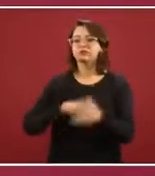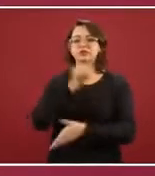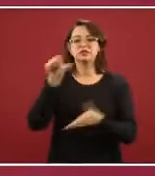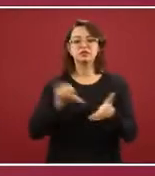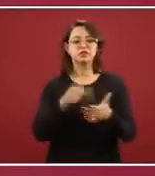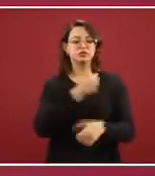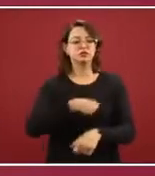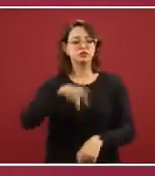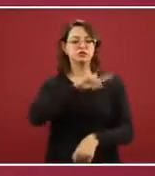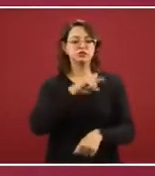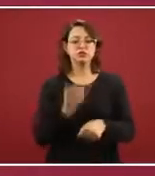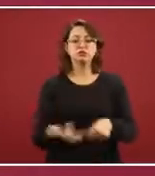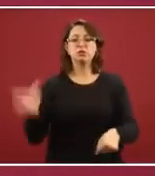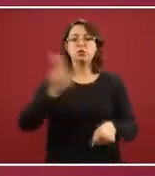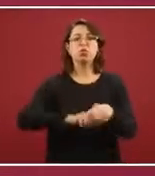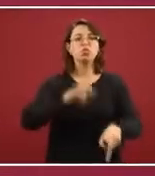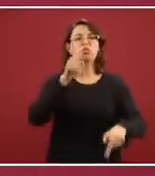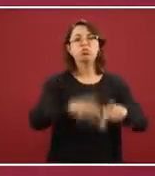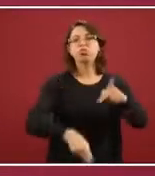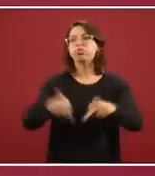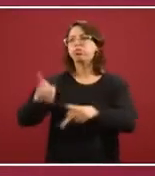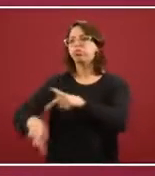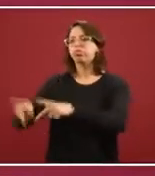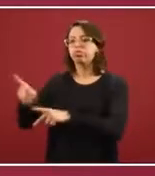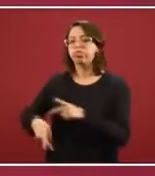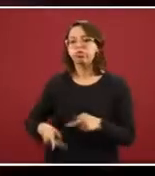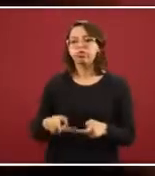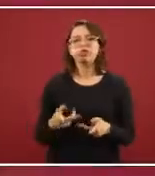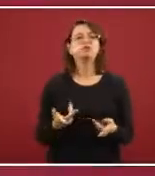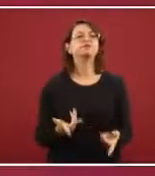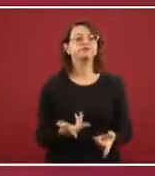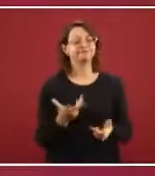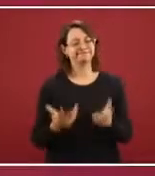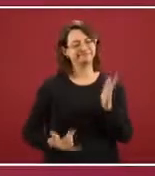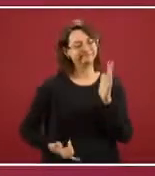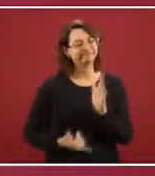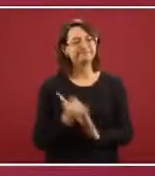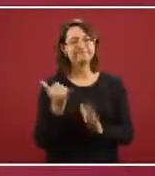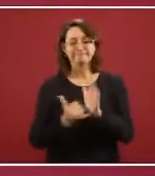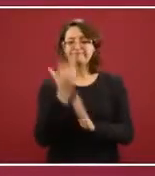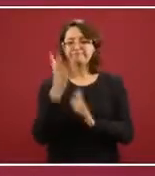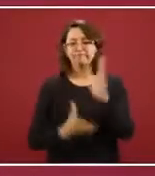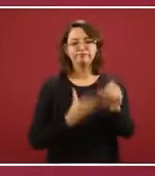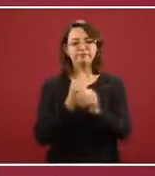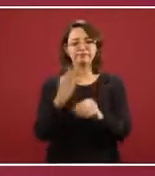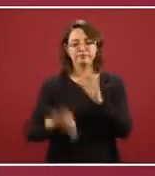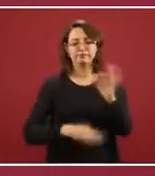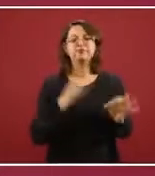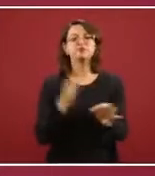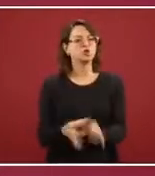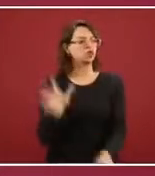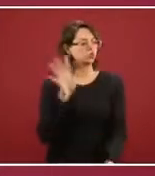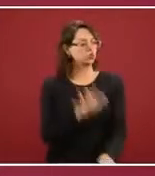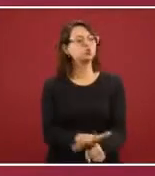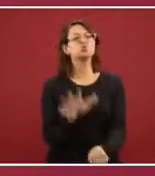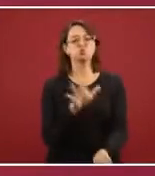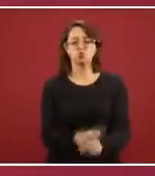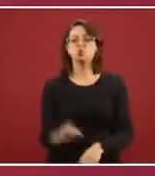hospitales inconclusos podemos tener la infraestructura